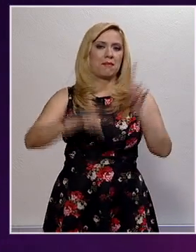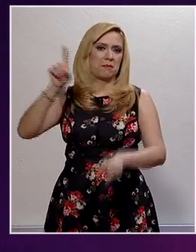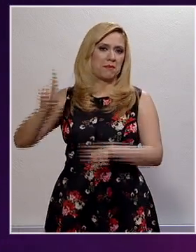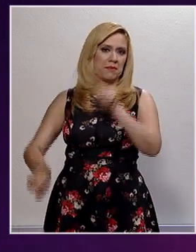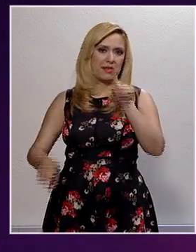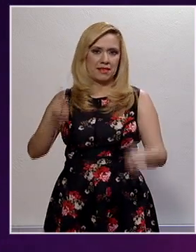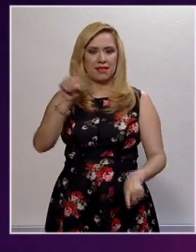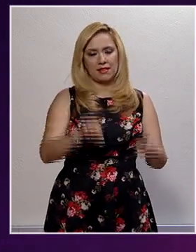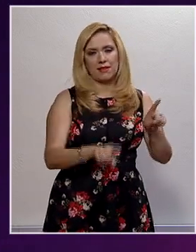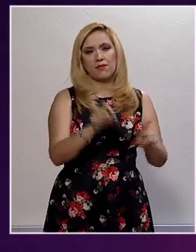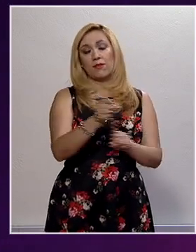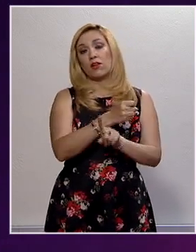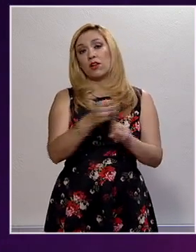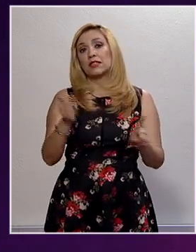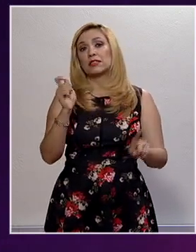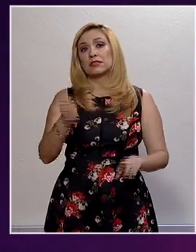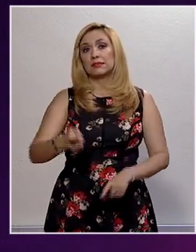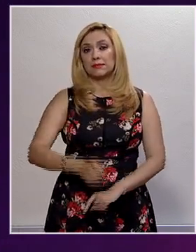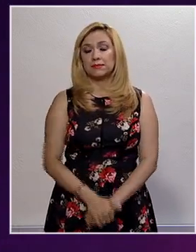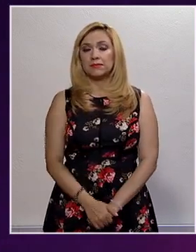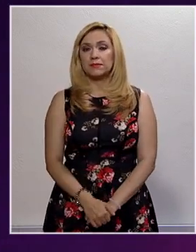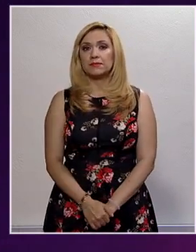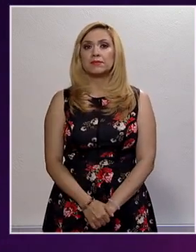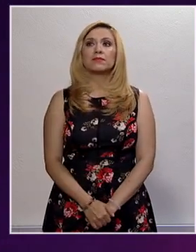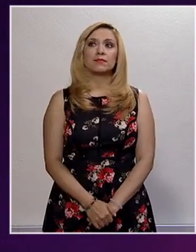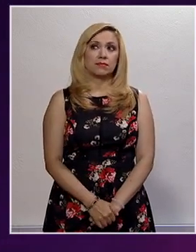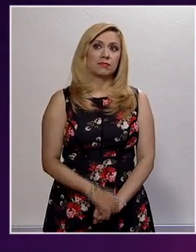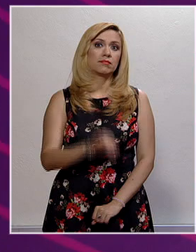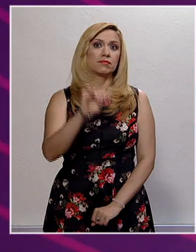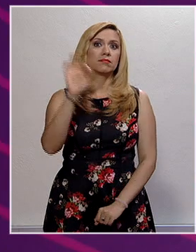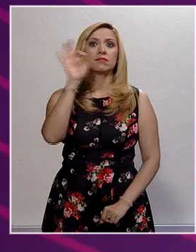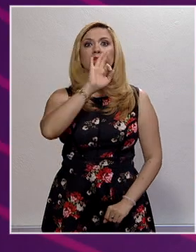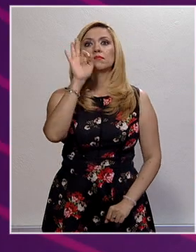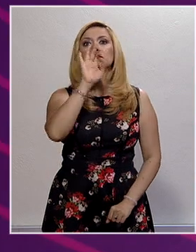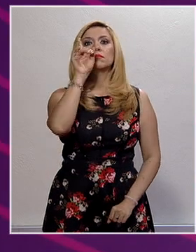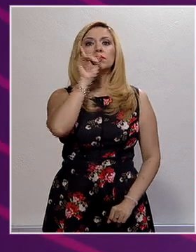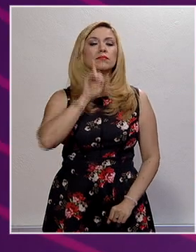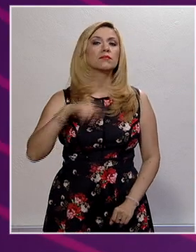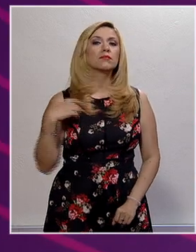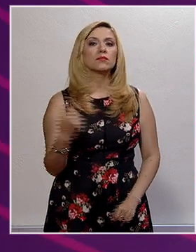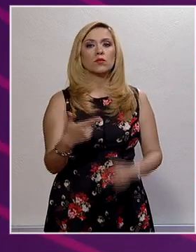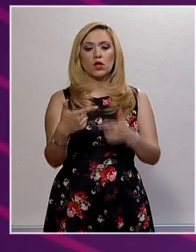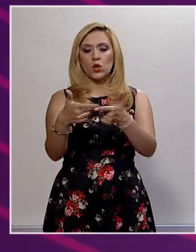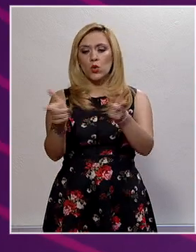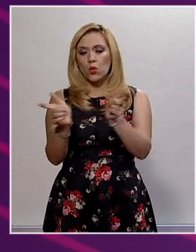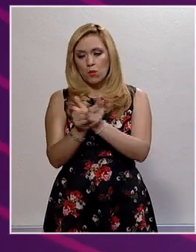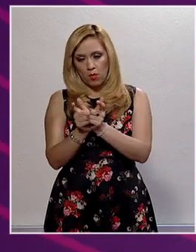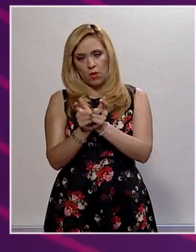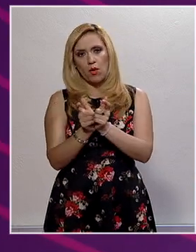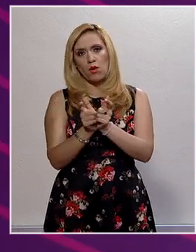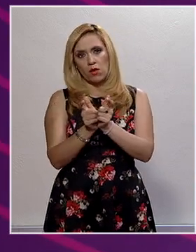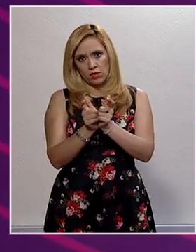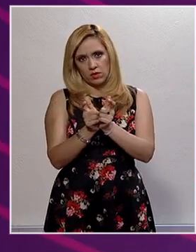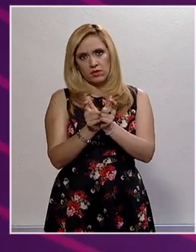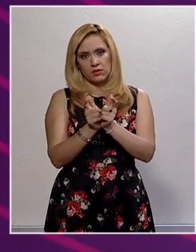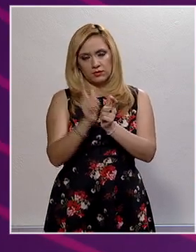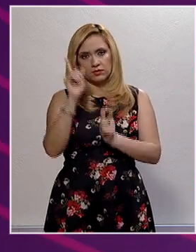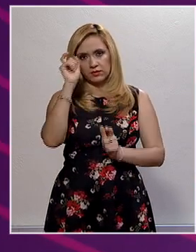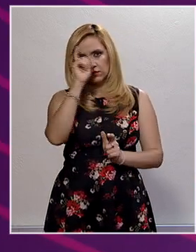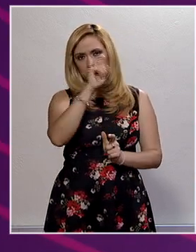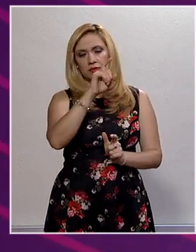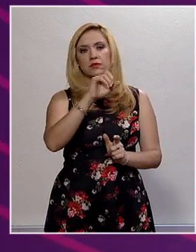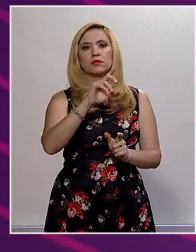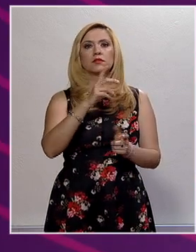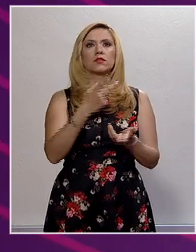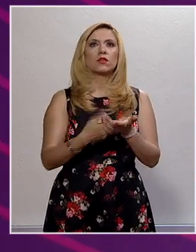generador de violencia. Claro. O sea, que puede darse casos en los que las mujeres ya como grupo vulnerable de por sí, además hay